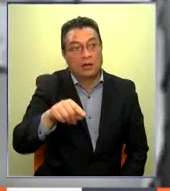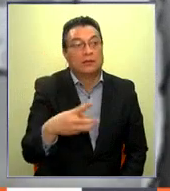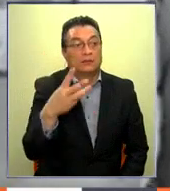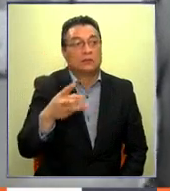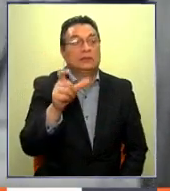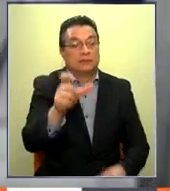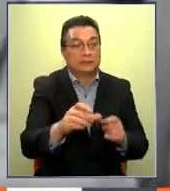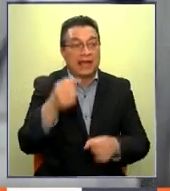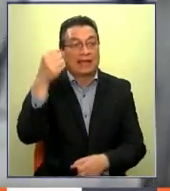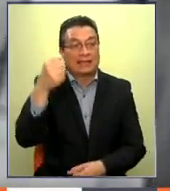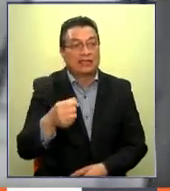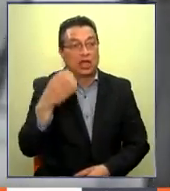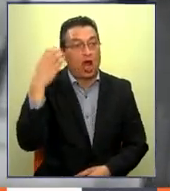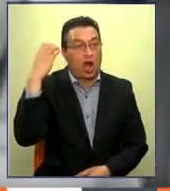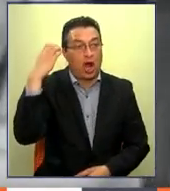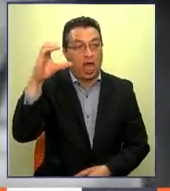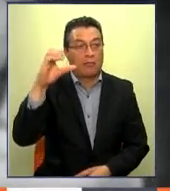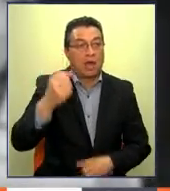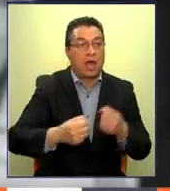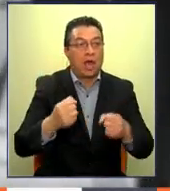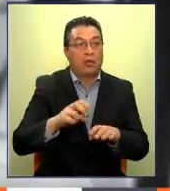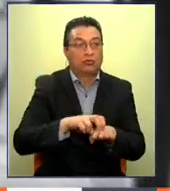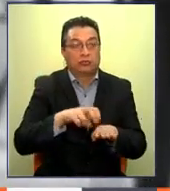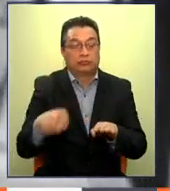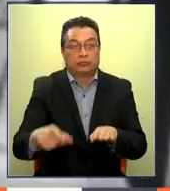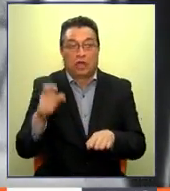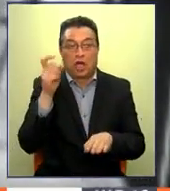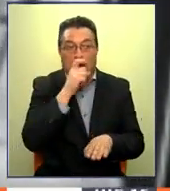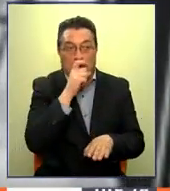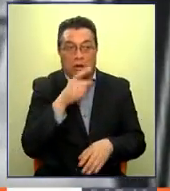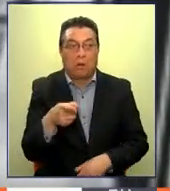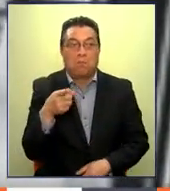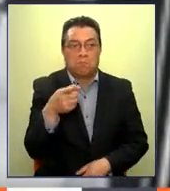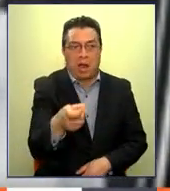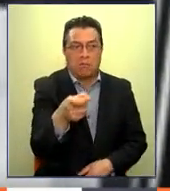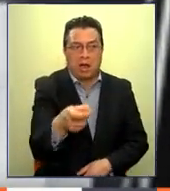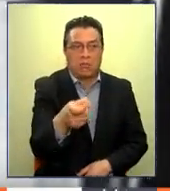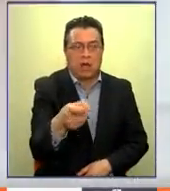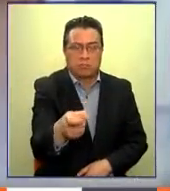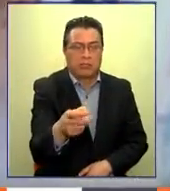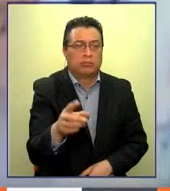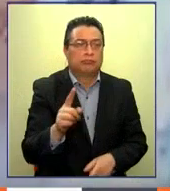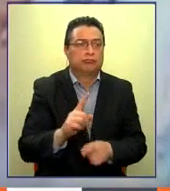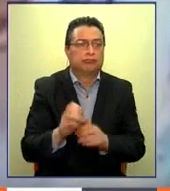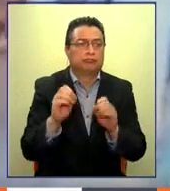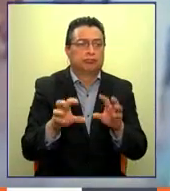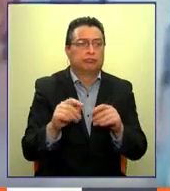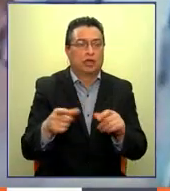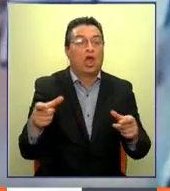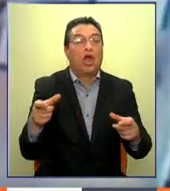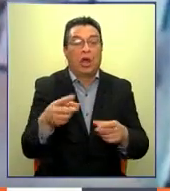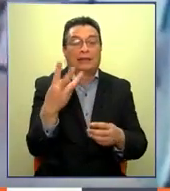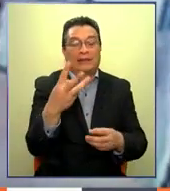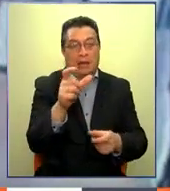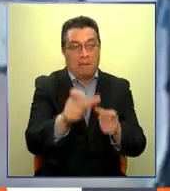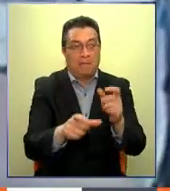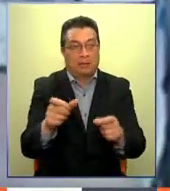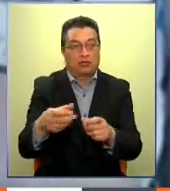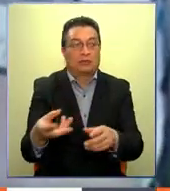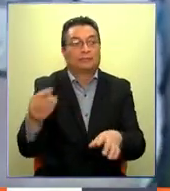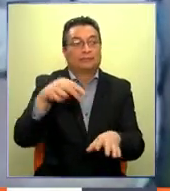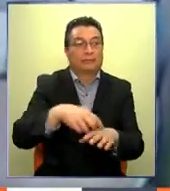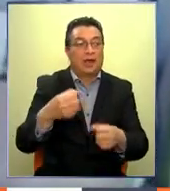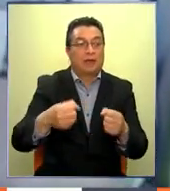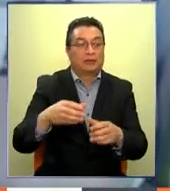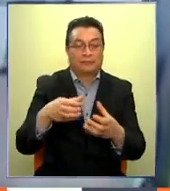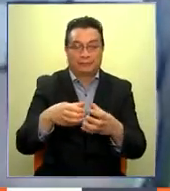sicarios colombianos que bajan de un auto rojo disparando en reiteradas ocasiones en contra de tres personas a bordo de este